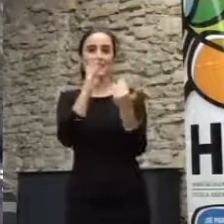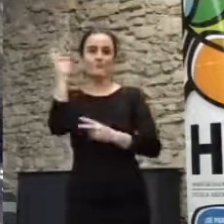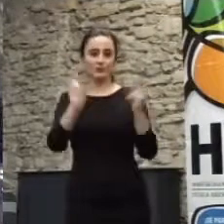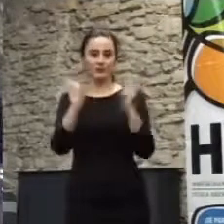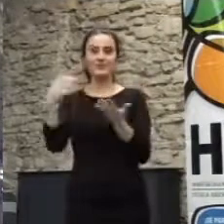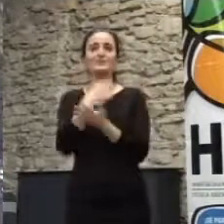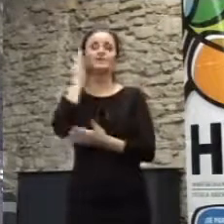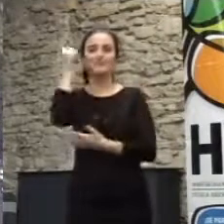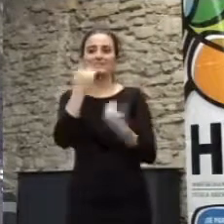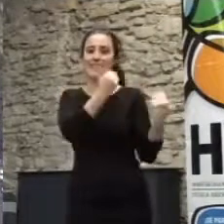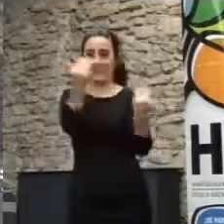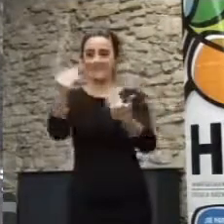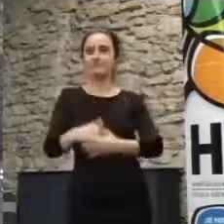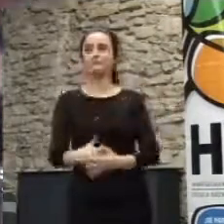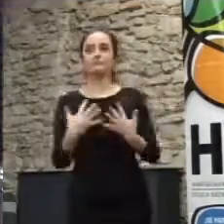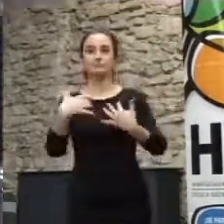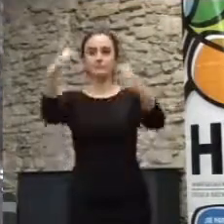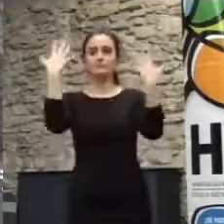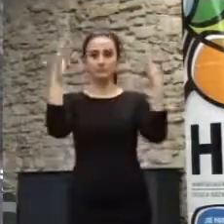todos y a todas. Gracias.